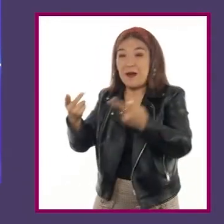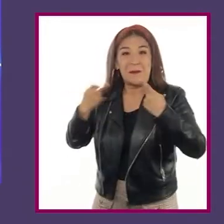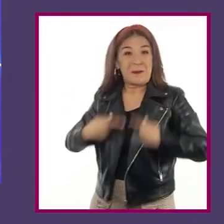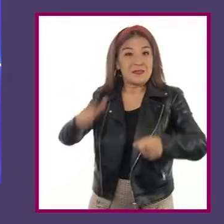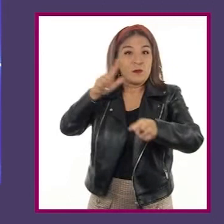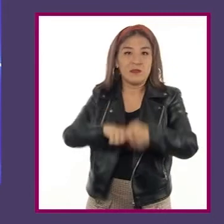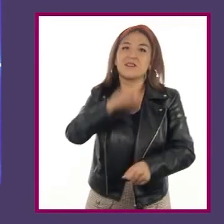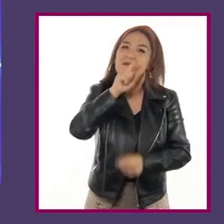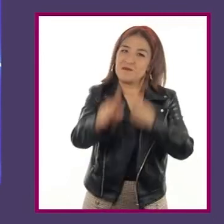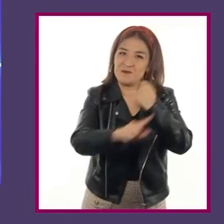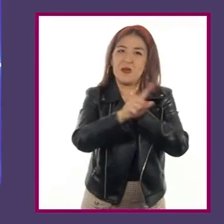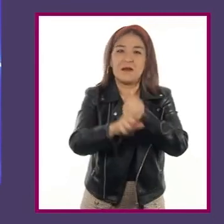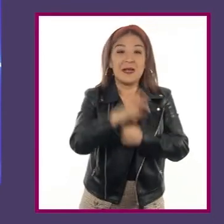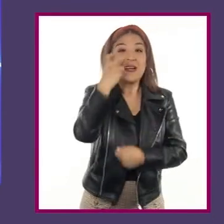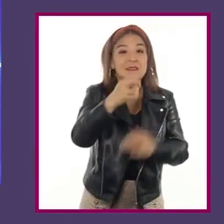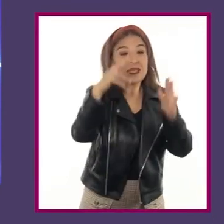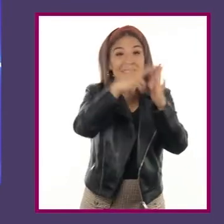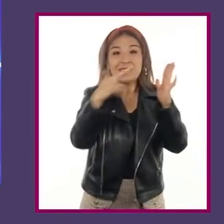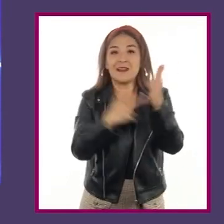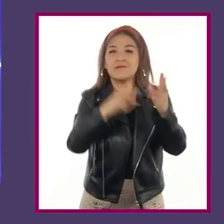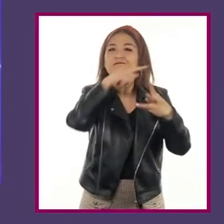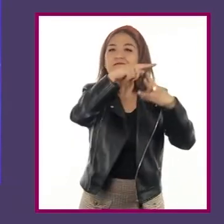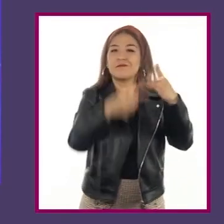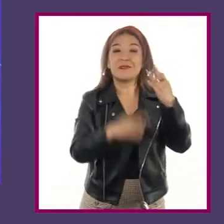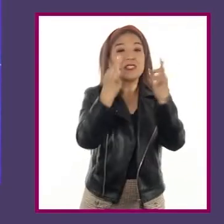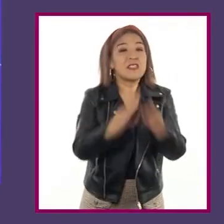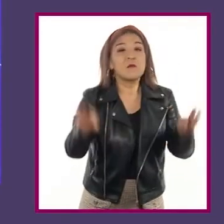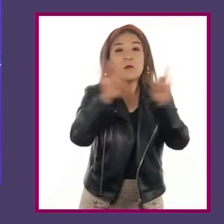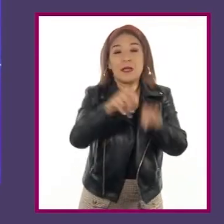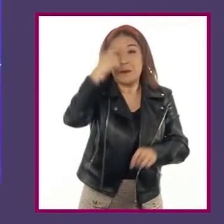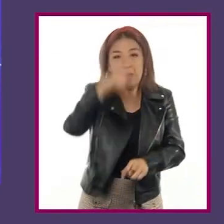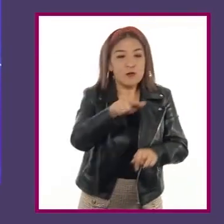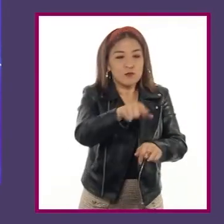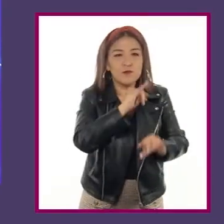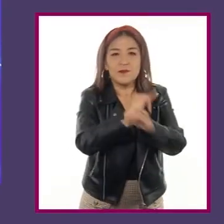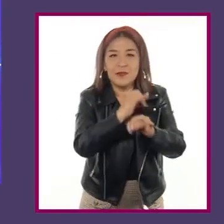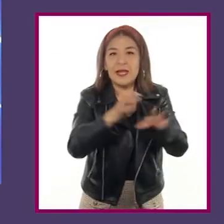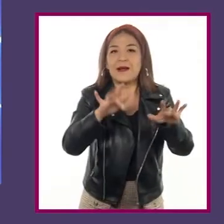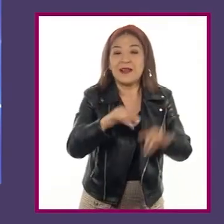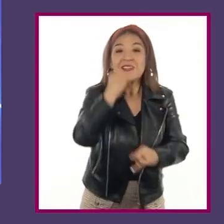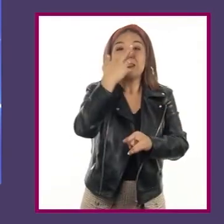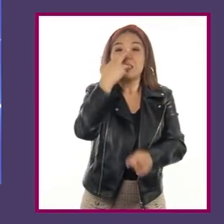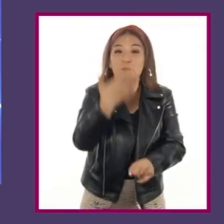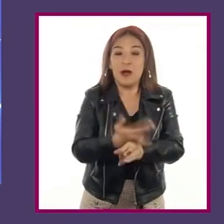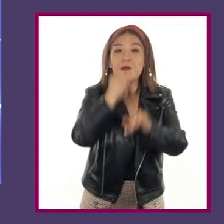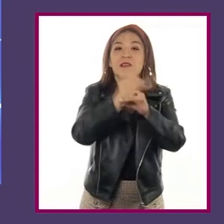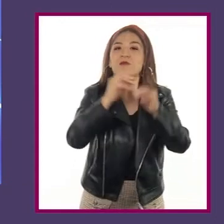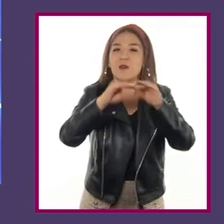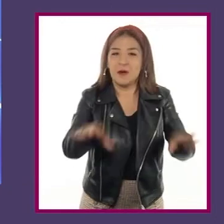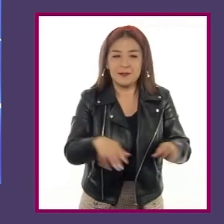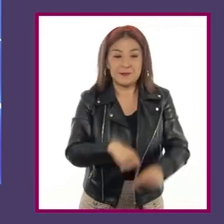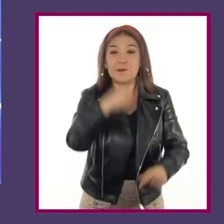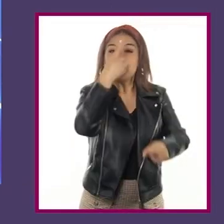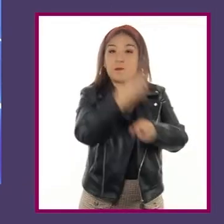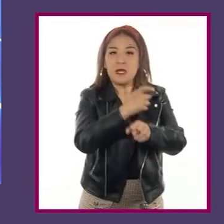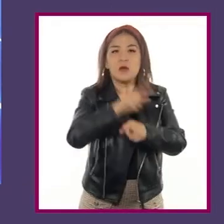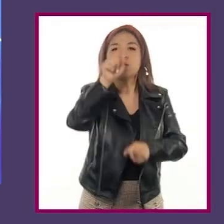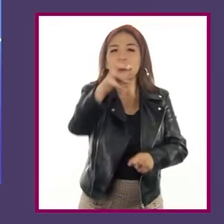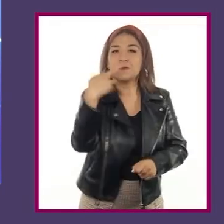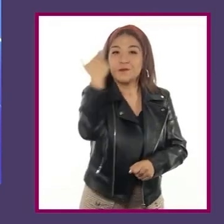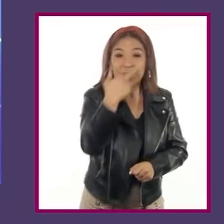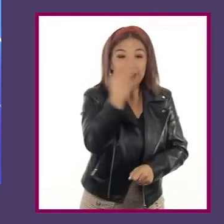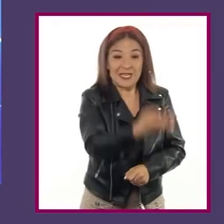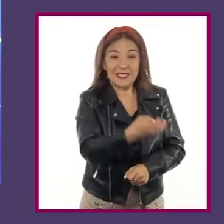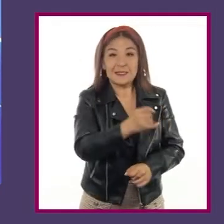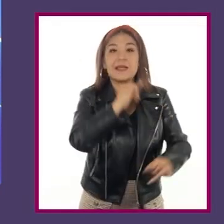las 3 reglas básicas que debe seguir un cibernauta responsable, crítico e informado. 1. Verificar que las páginas